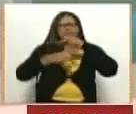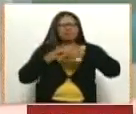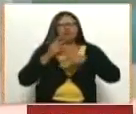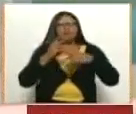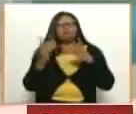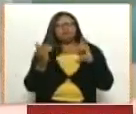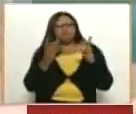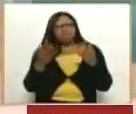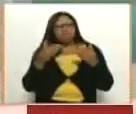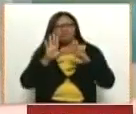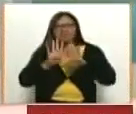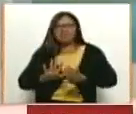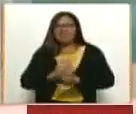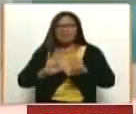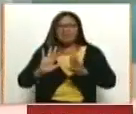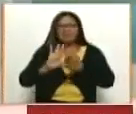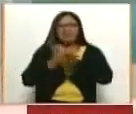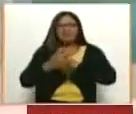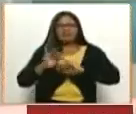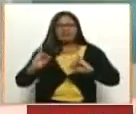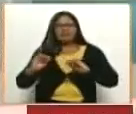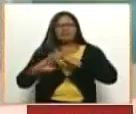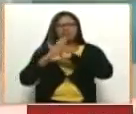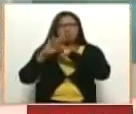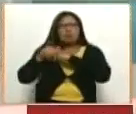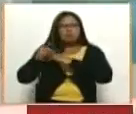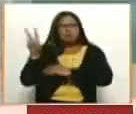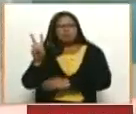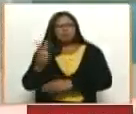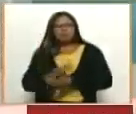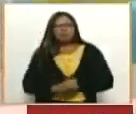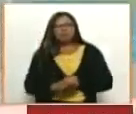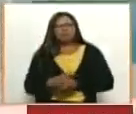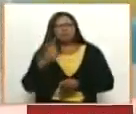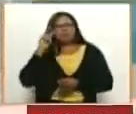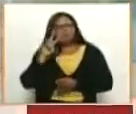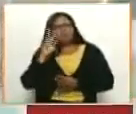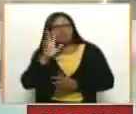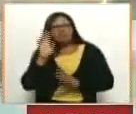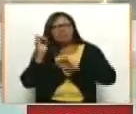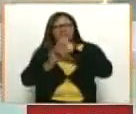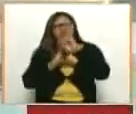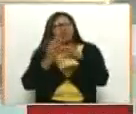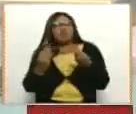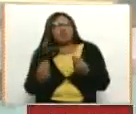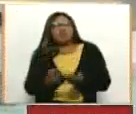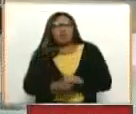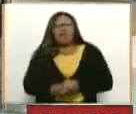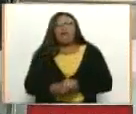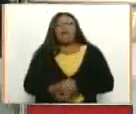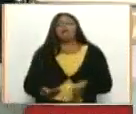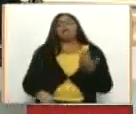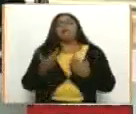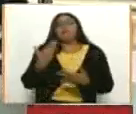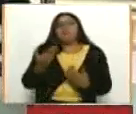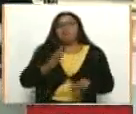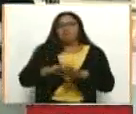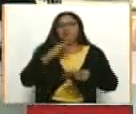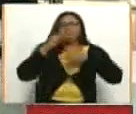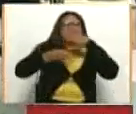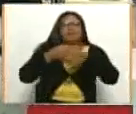diálogo y de cese de sanciones para Venezuela. ¿Qué, claro, lectura tiene esto en el ámbito internacional? ¿Cómo se vería esto? Tiene una lectura importante en el ámbito internacional porque es lo que te decía